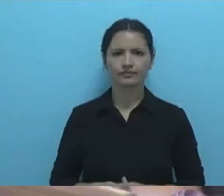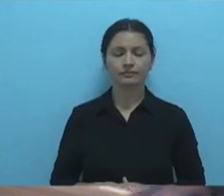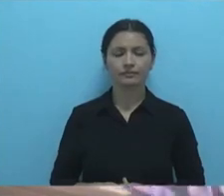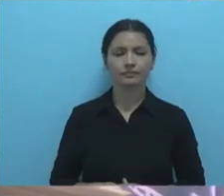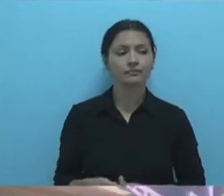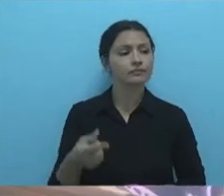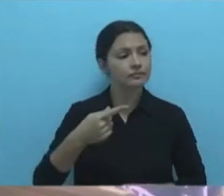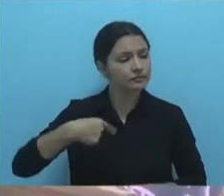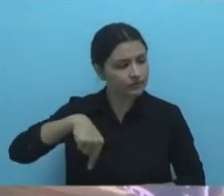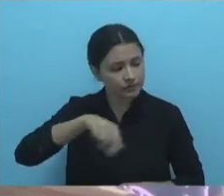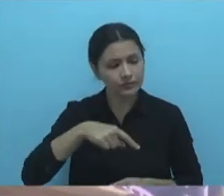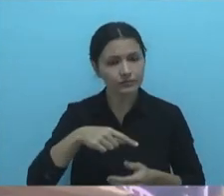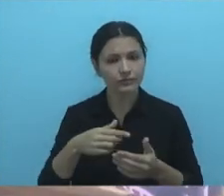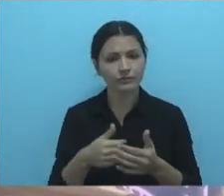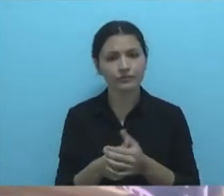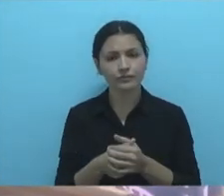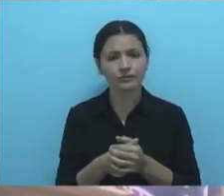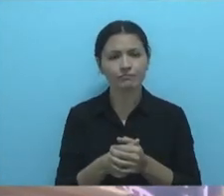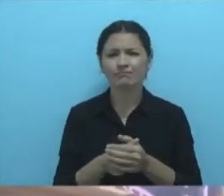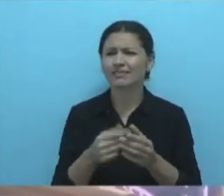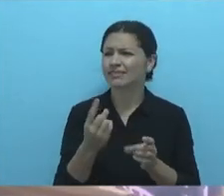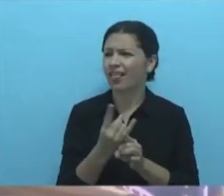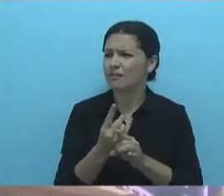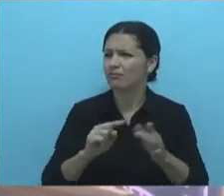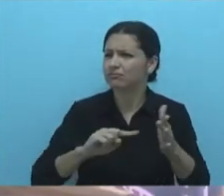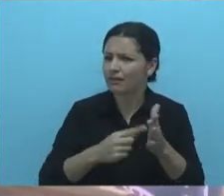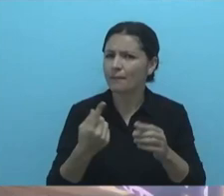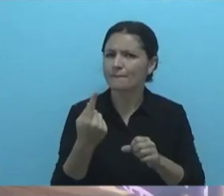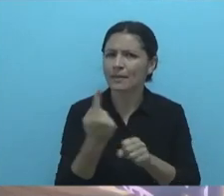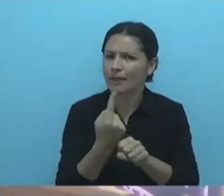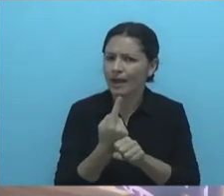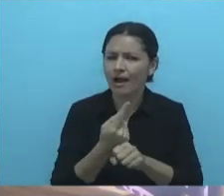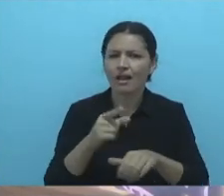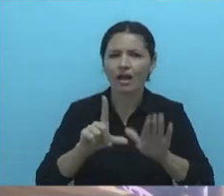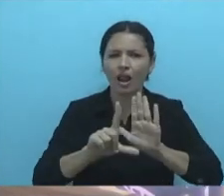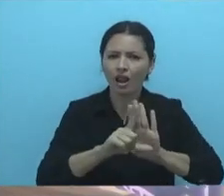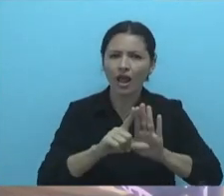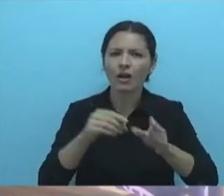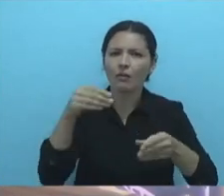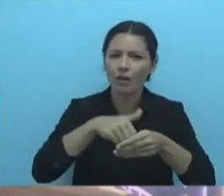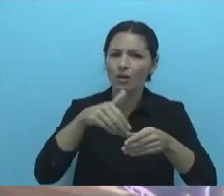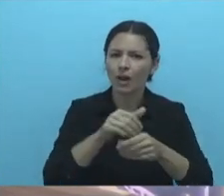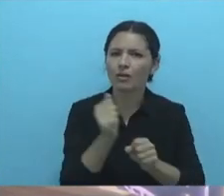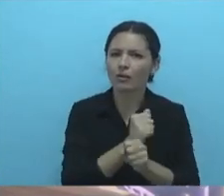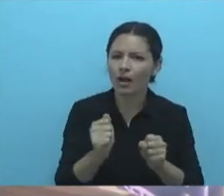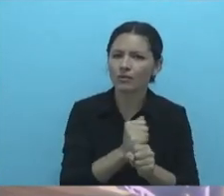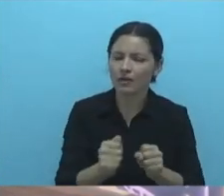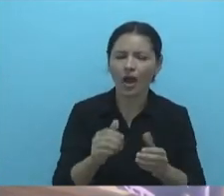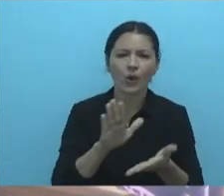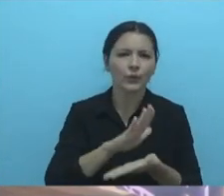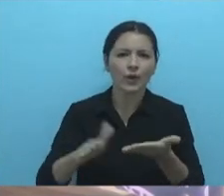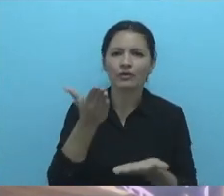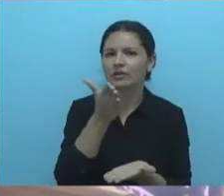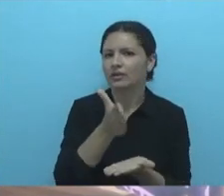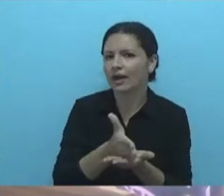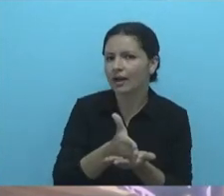esta legislatura por suerte ha sido epicentro de mucho avance y de mucha conquista de derechos en este tiempo con respecto